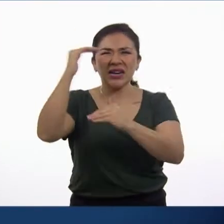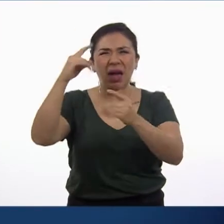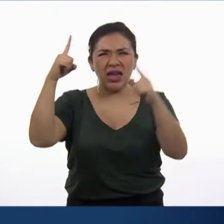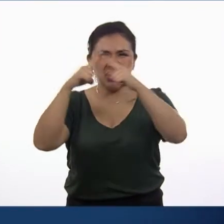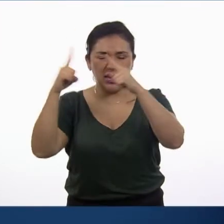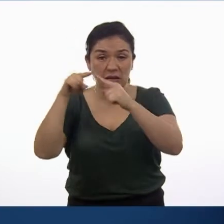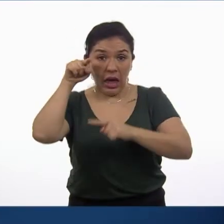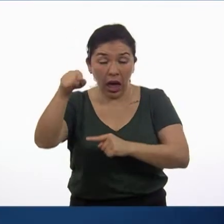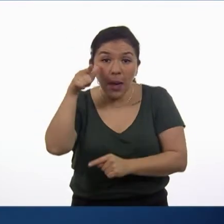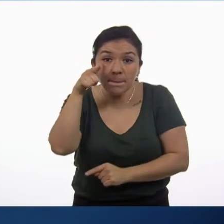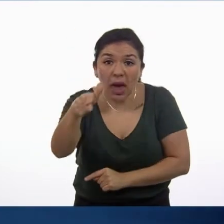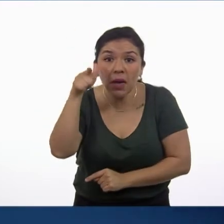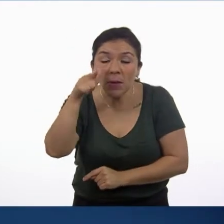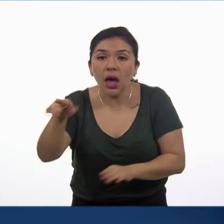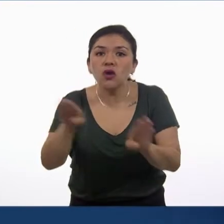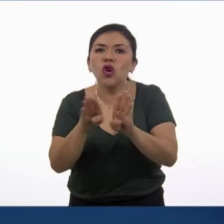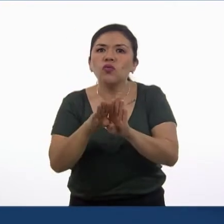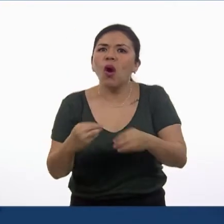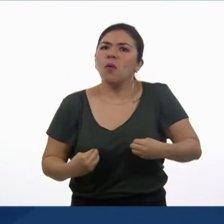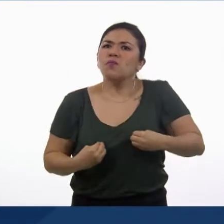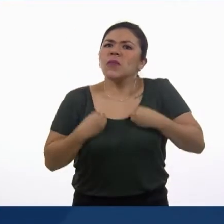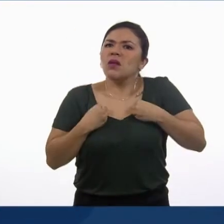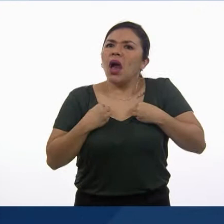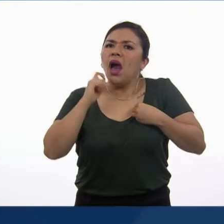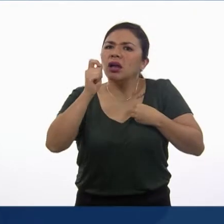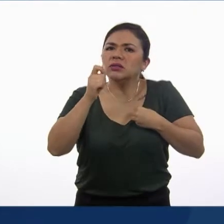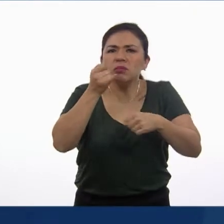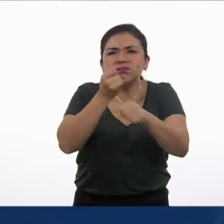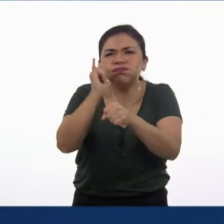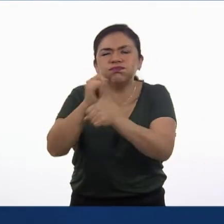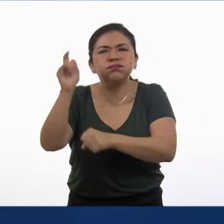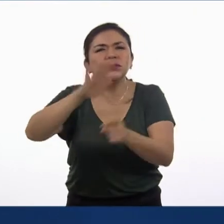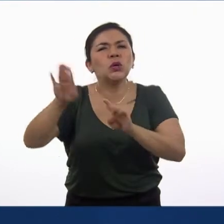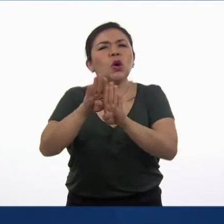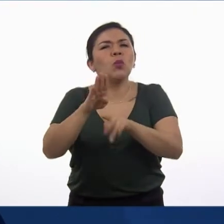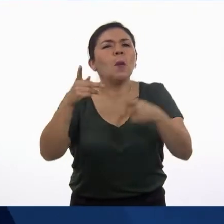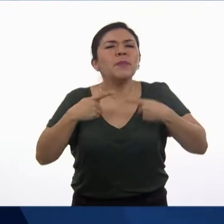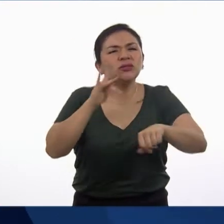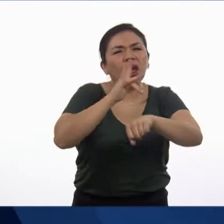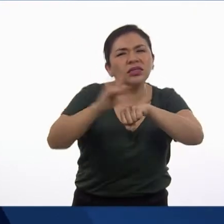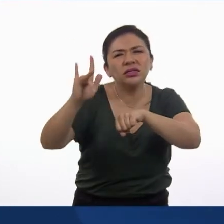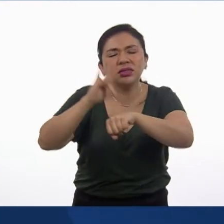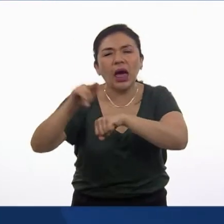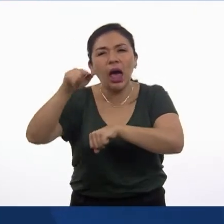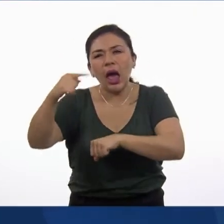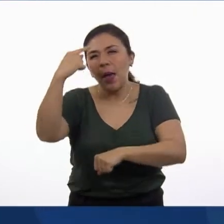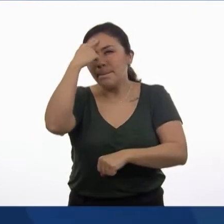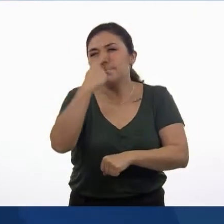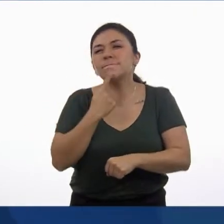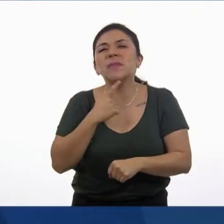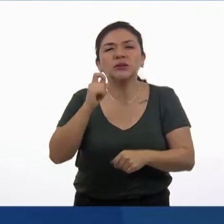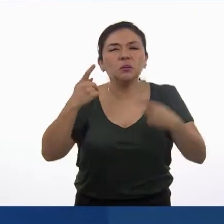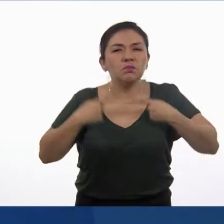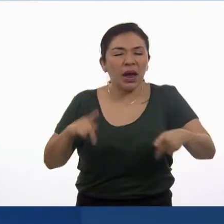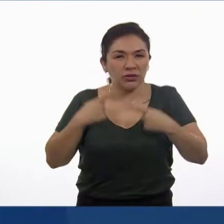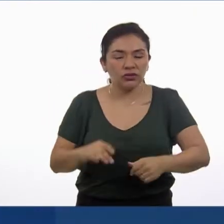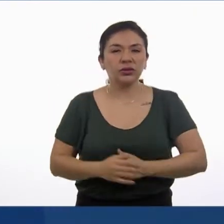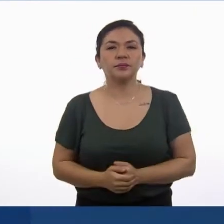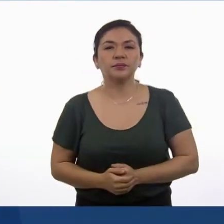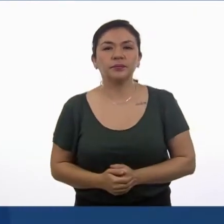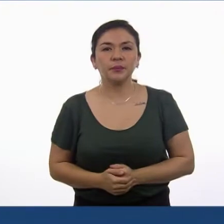ellos se refleja la vitalidad franca y sensual de la escultura erótica, vinculada al misticismo.